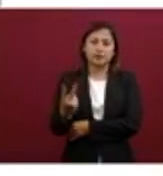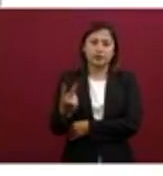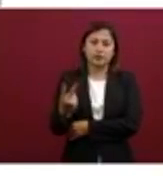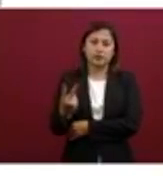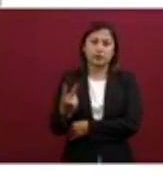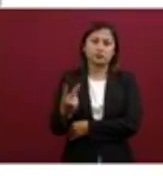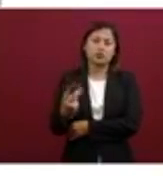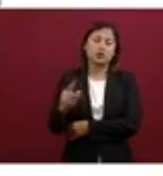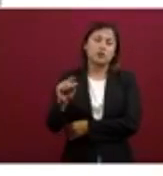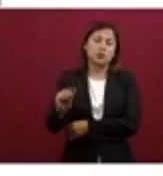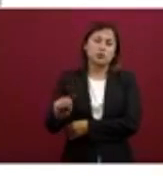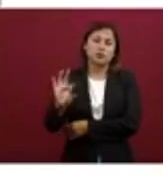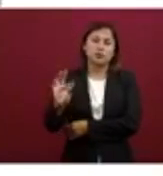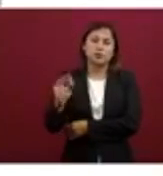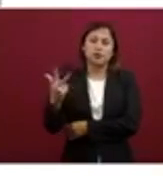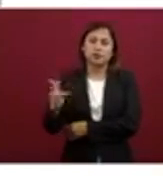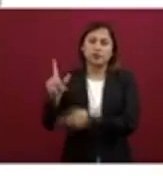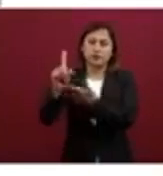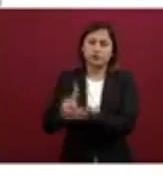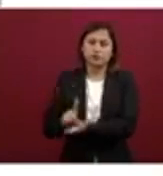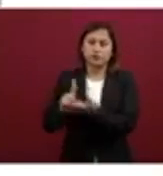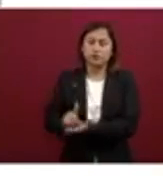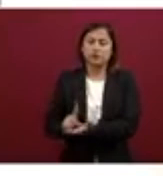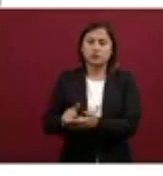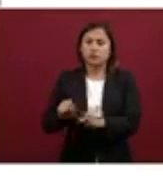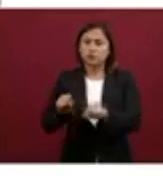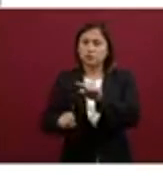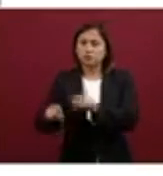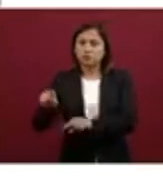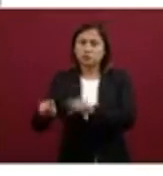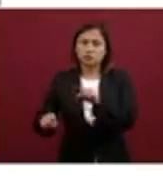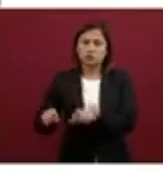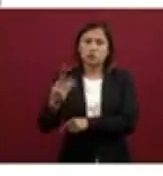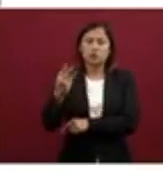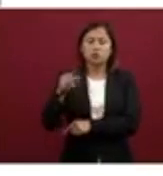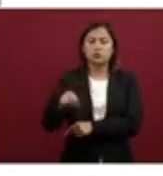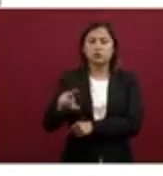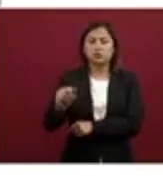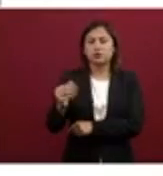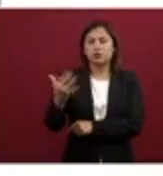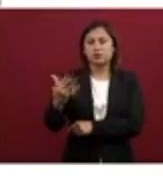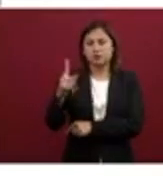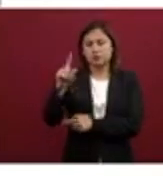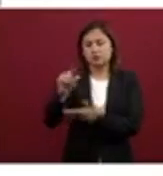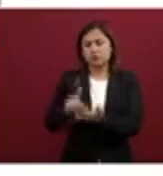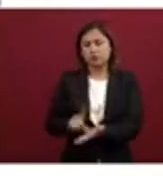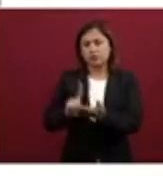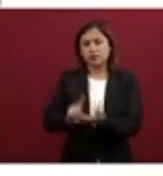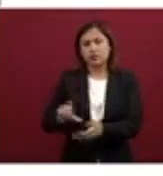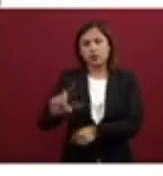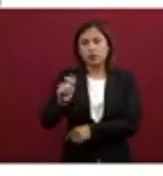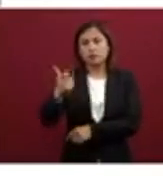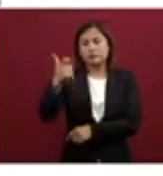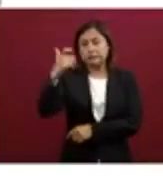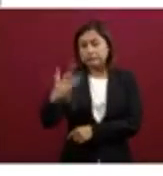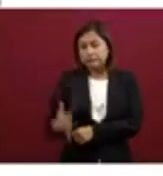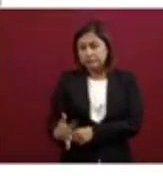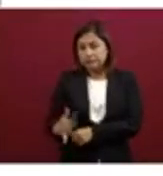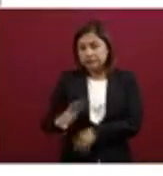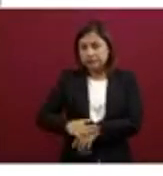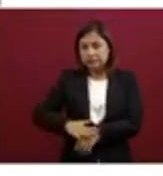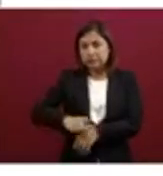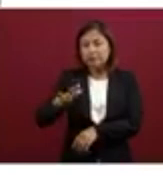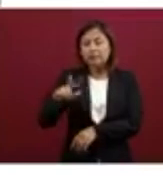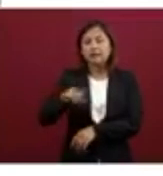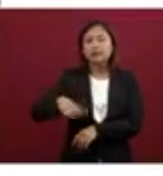22.48 pesos por litro y un margen de 3.85 pesos por litro. Y la más económica la encontramos en